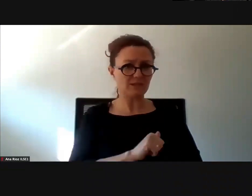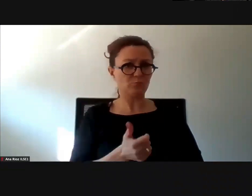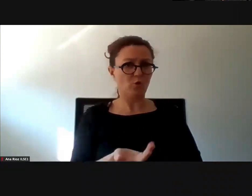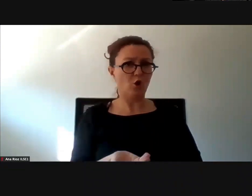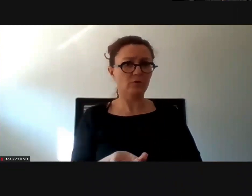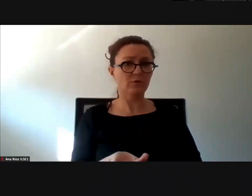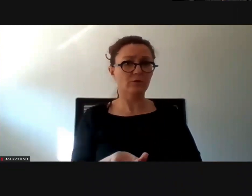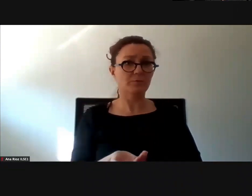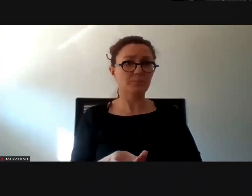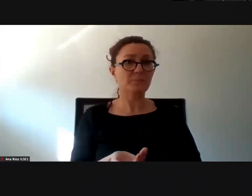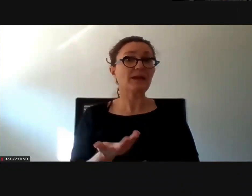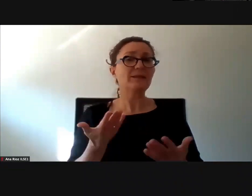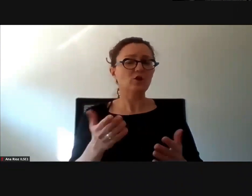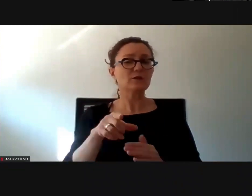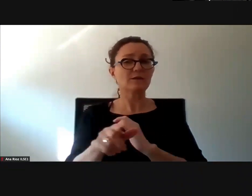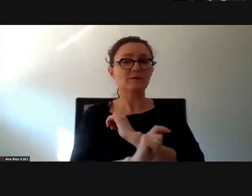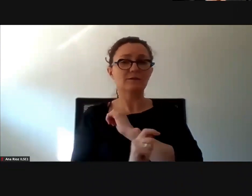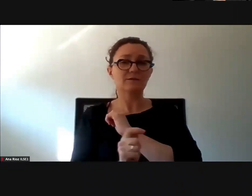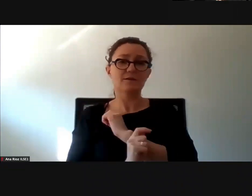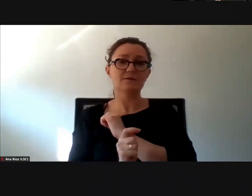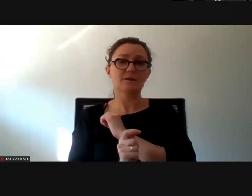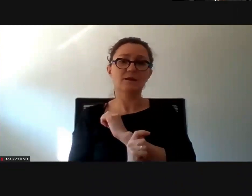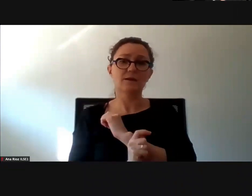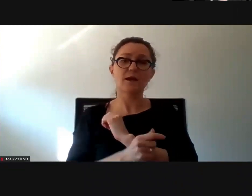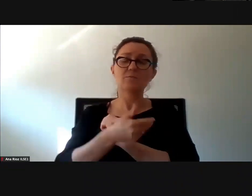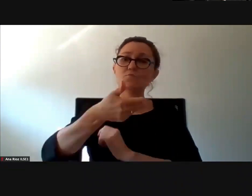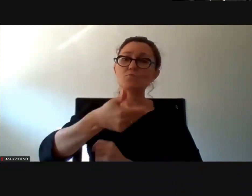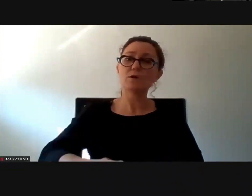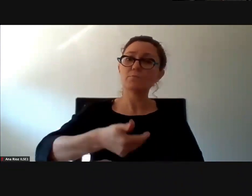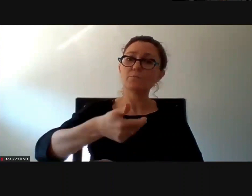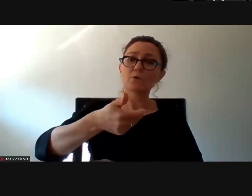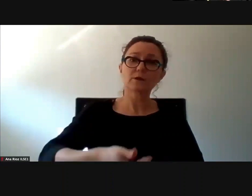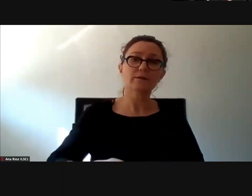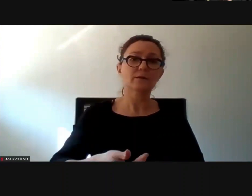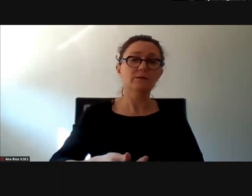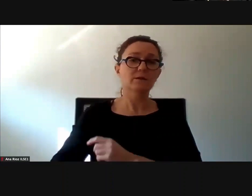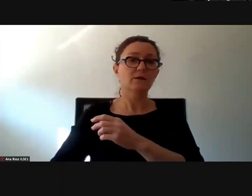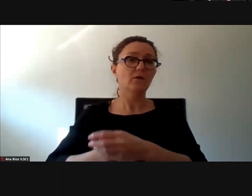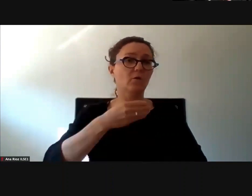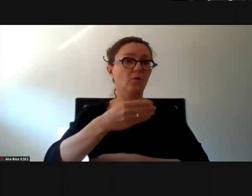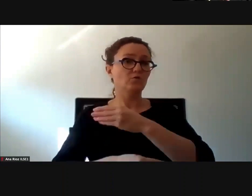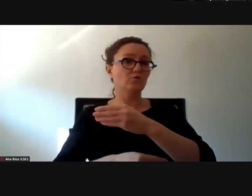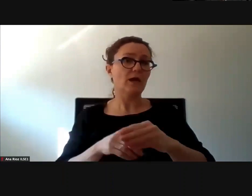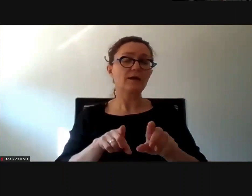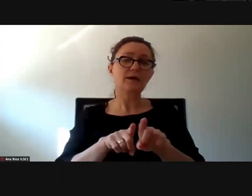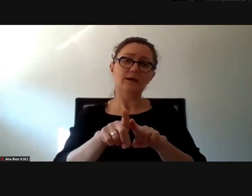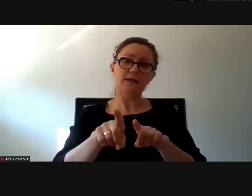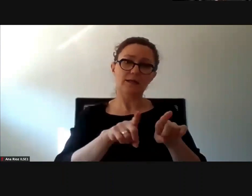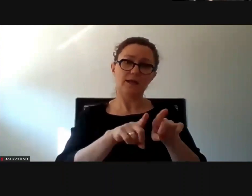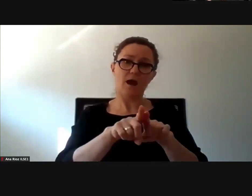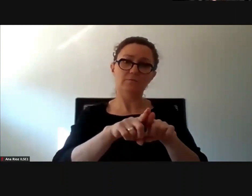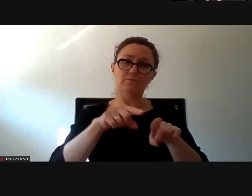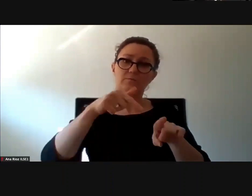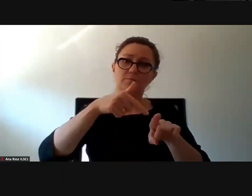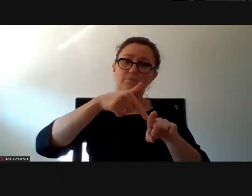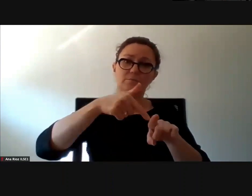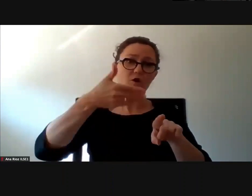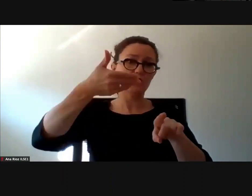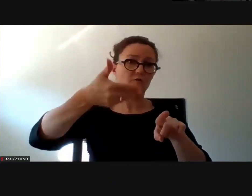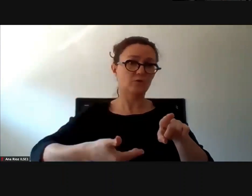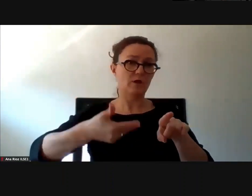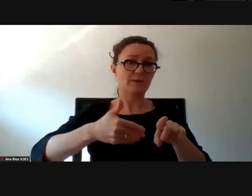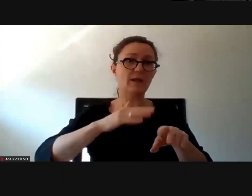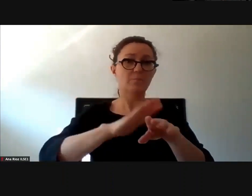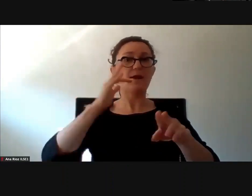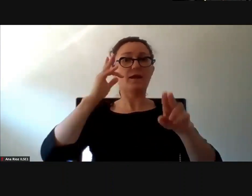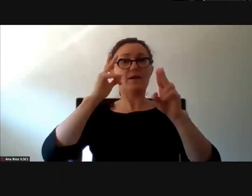esa estrategia es muy importante el utilizar la crítica para impedir que esta